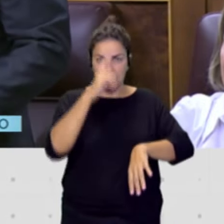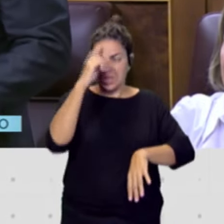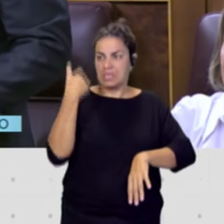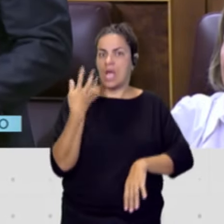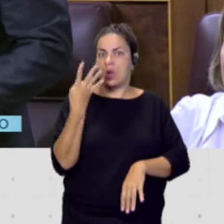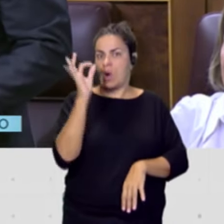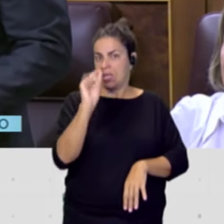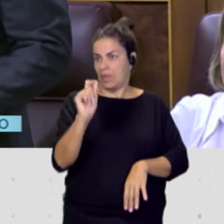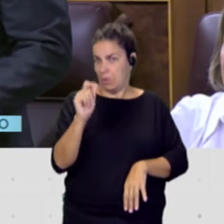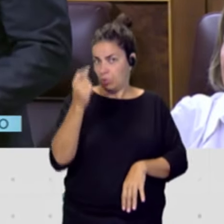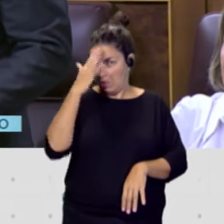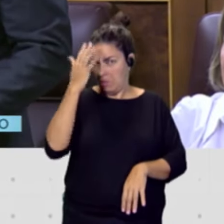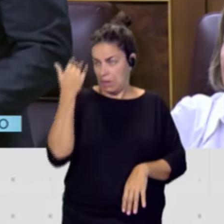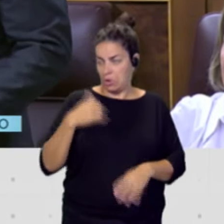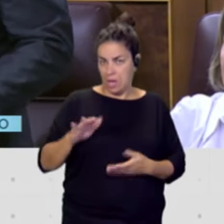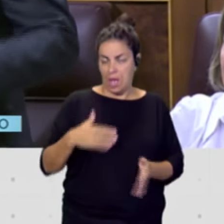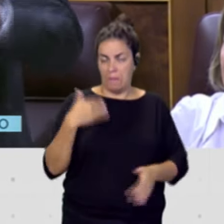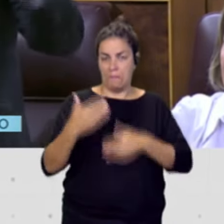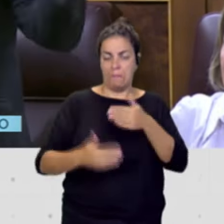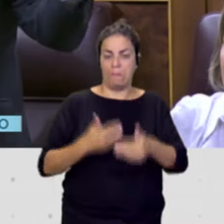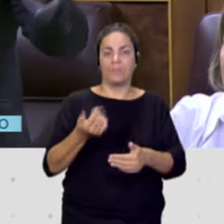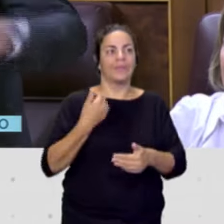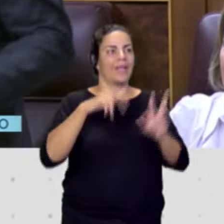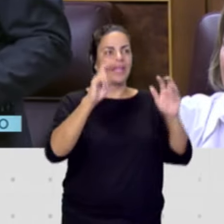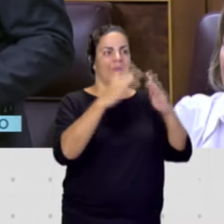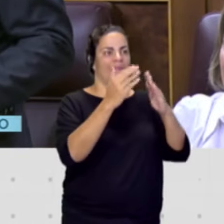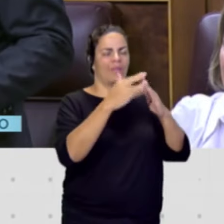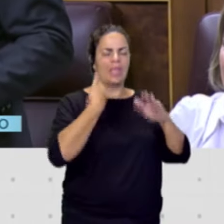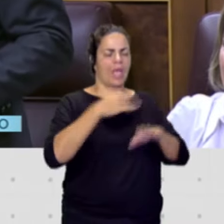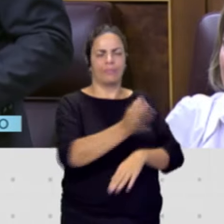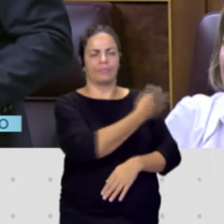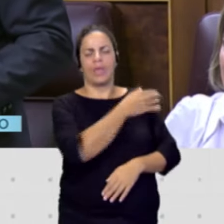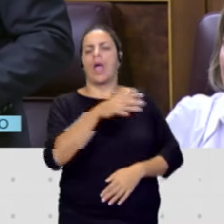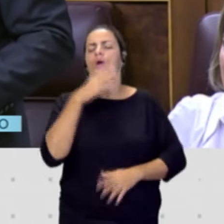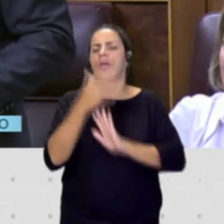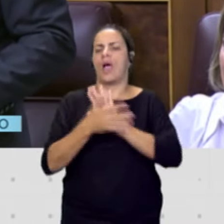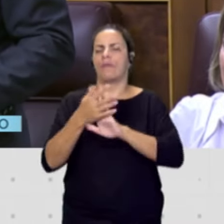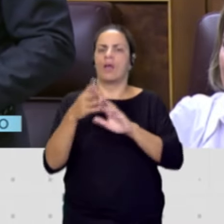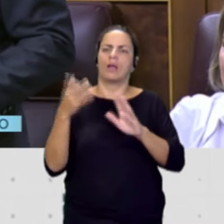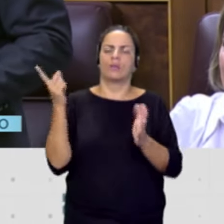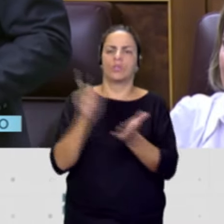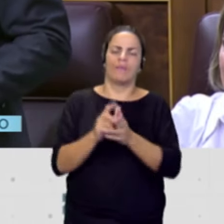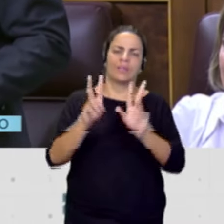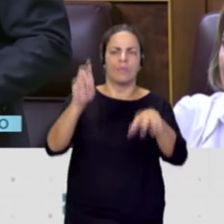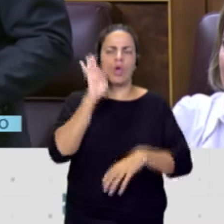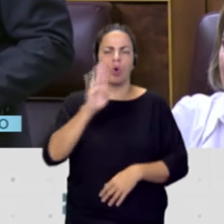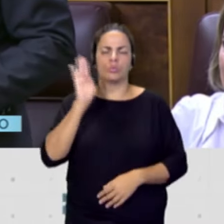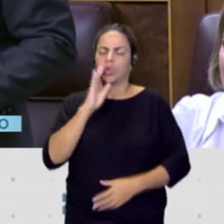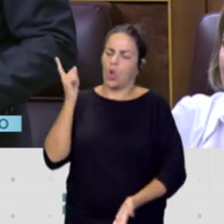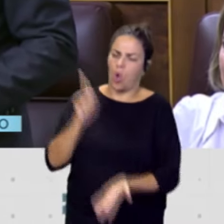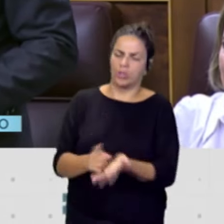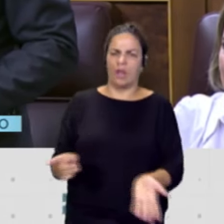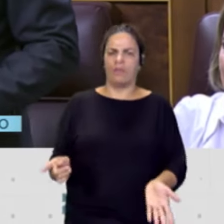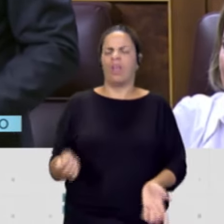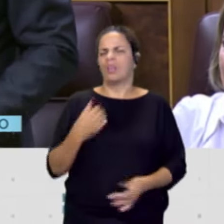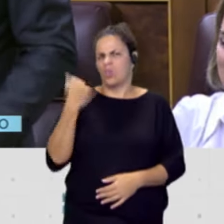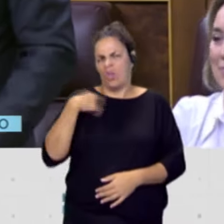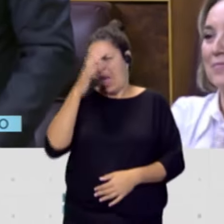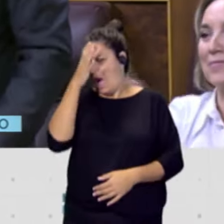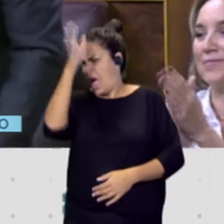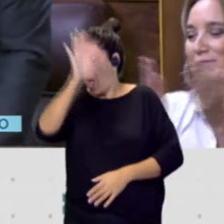minutos de sesión. Sí. Ya no se habla de la vivienda y ahora volvemos otra vez al tema de la Constitución. A mí me tienen de la corrupción. A mí me tienen hartísimo con